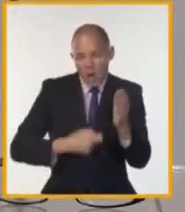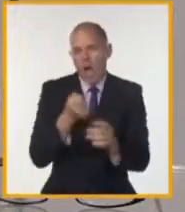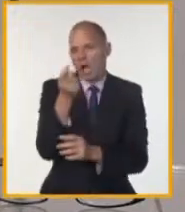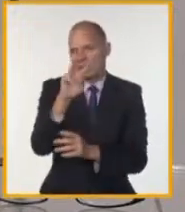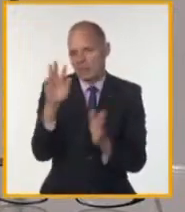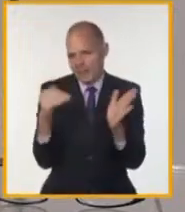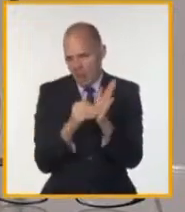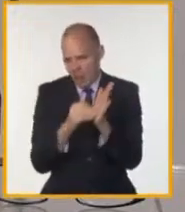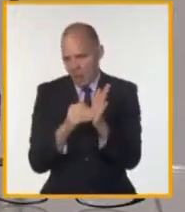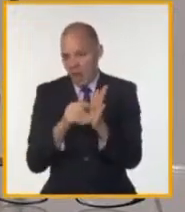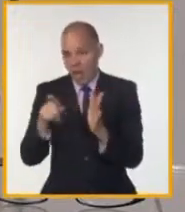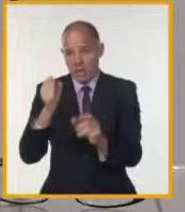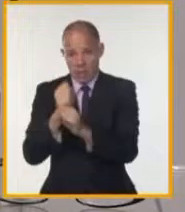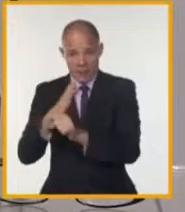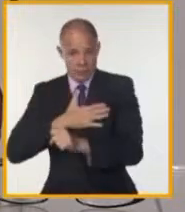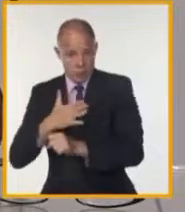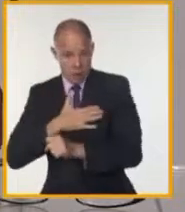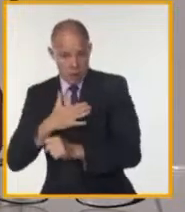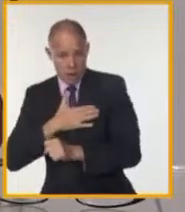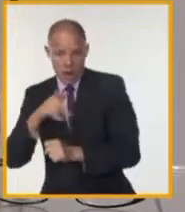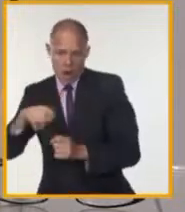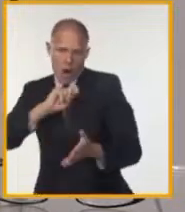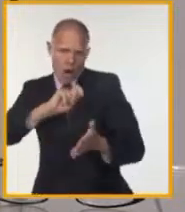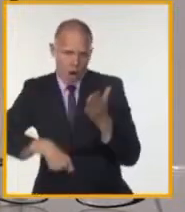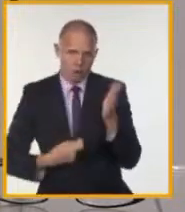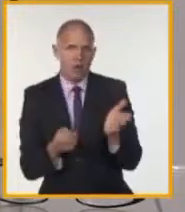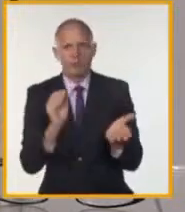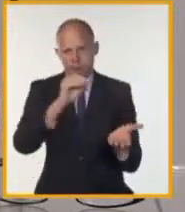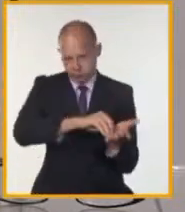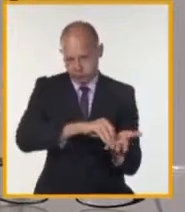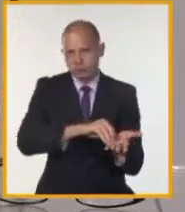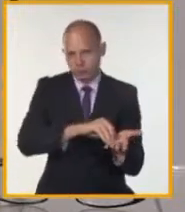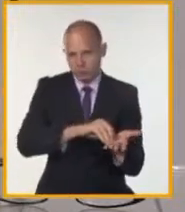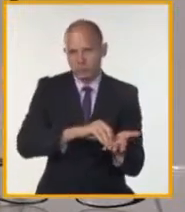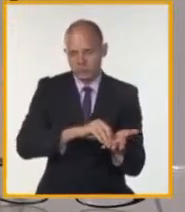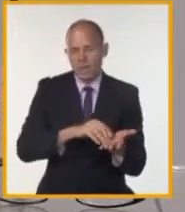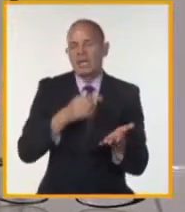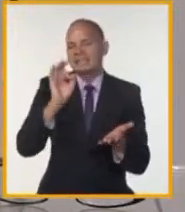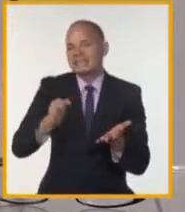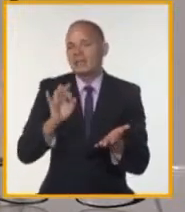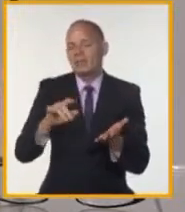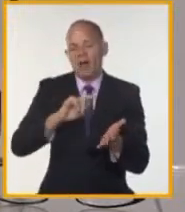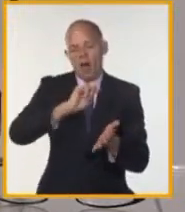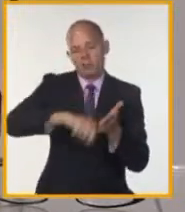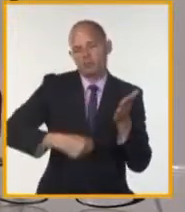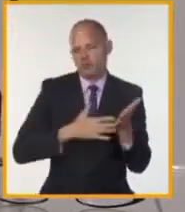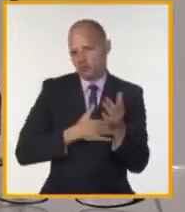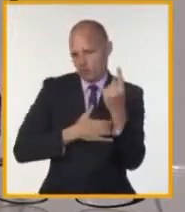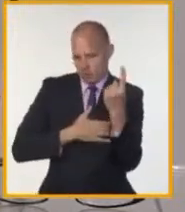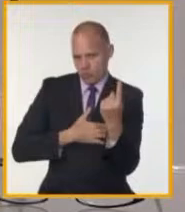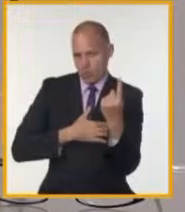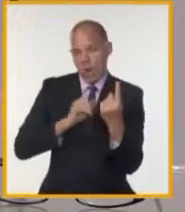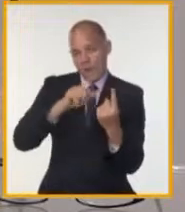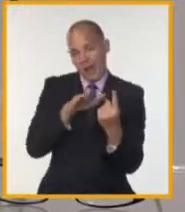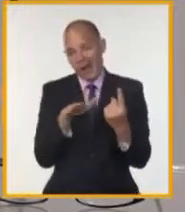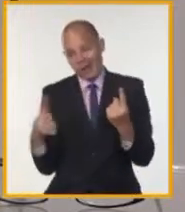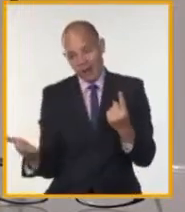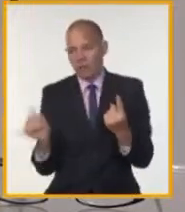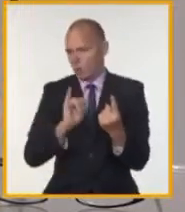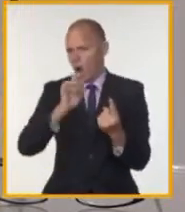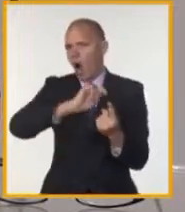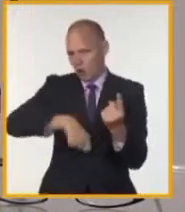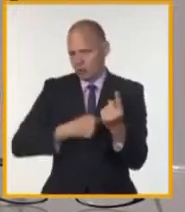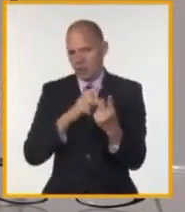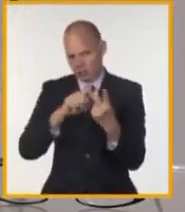y contratados, que el chofer contratado por el chofer titular. El servicio de autoconfort que se mantiene en todas las agencias del país,